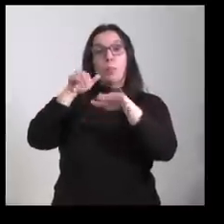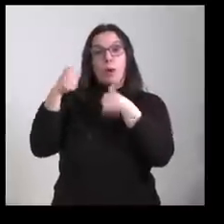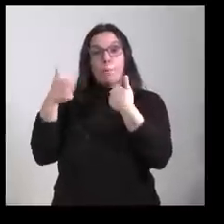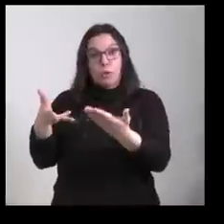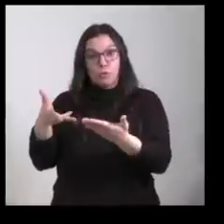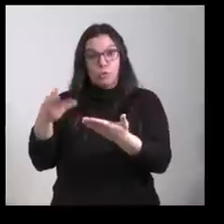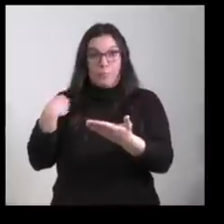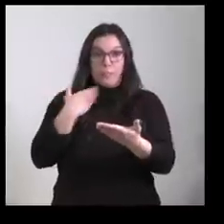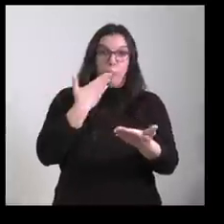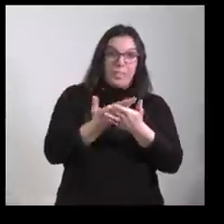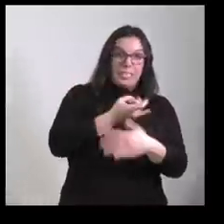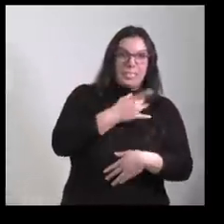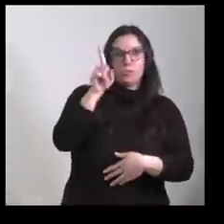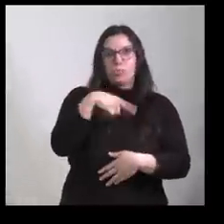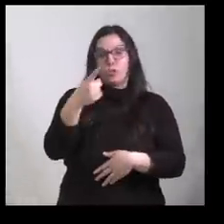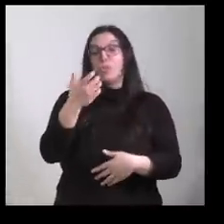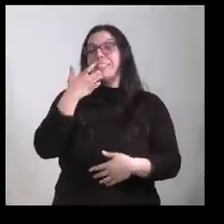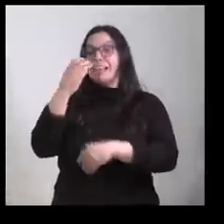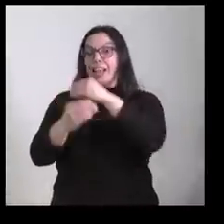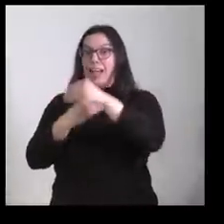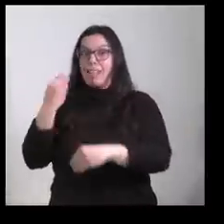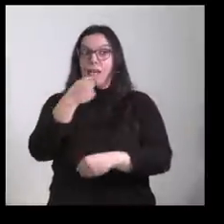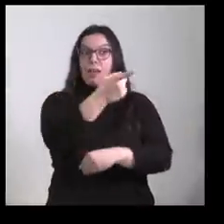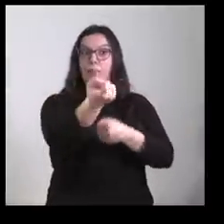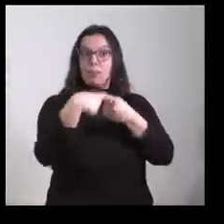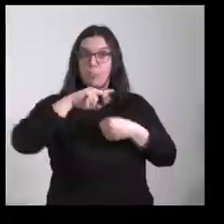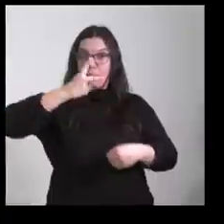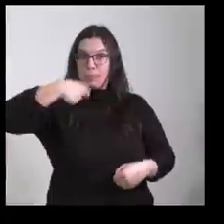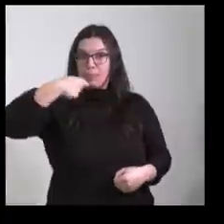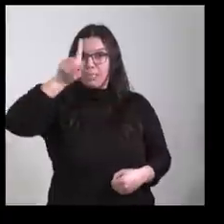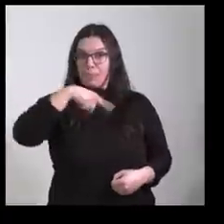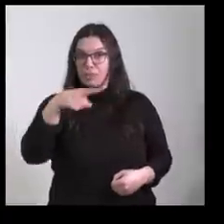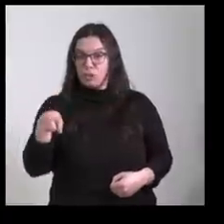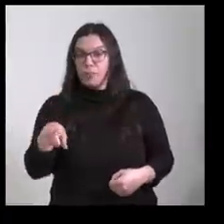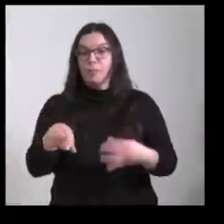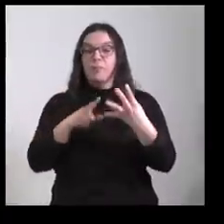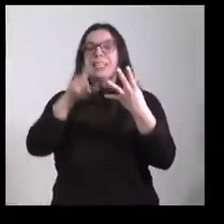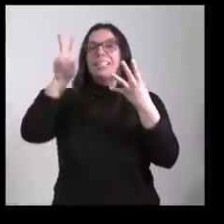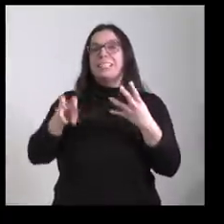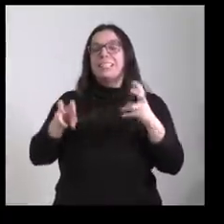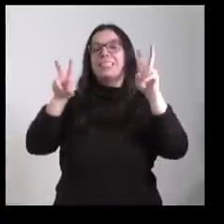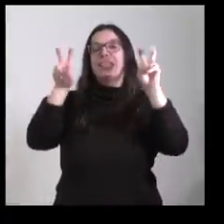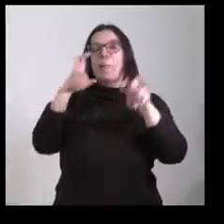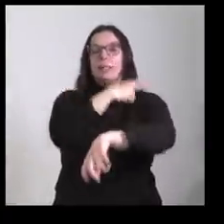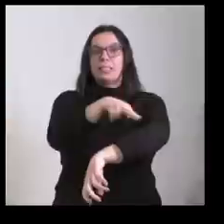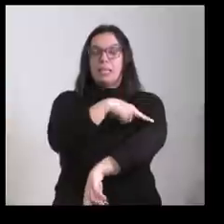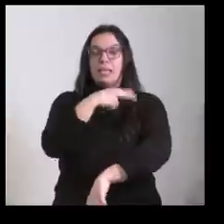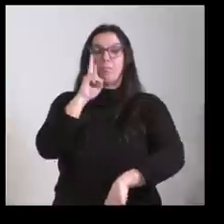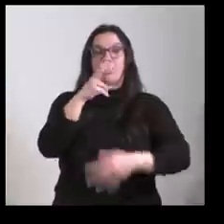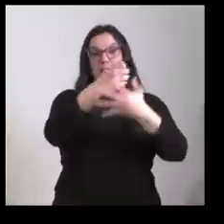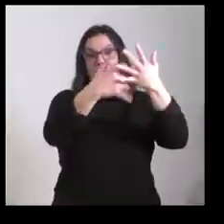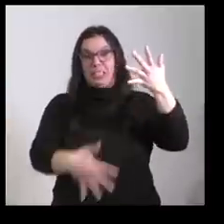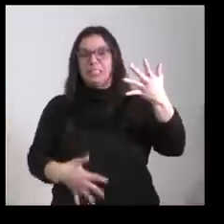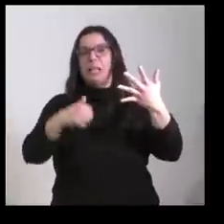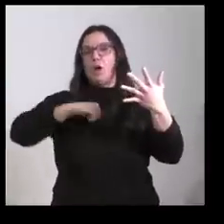y de ser así si el vicepresidente acudiría y también sobre la sanidad ante la situación de saturación que están viviendo